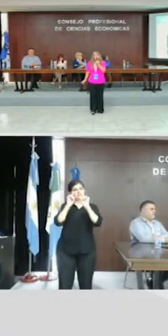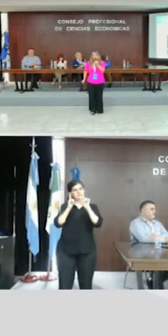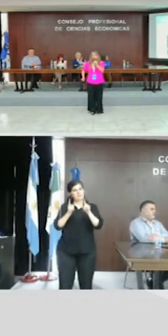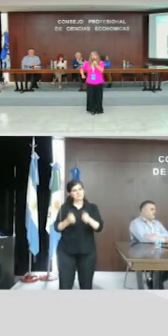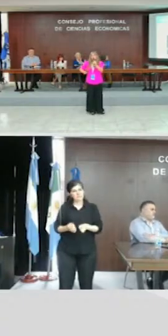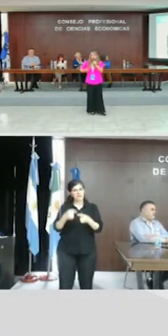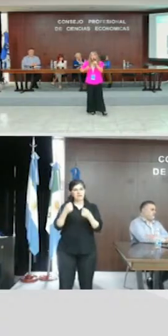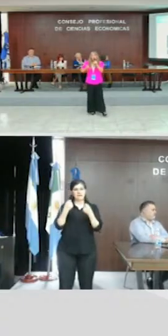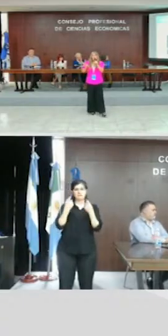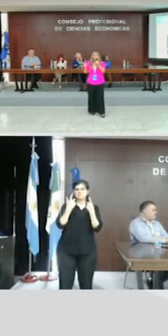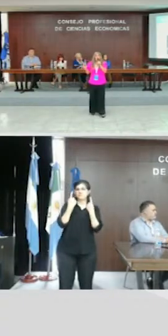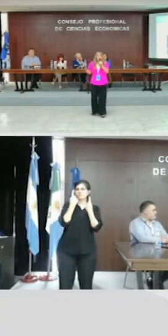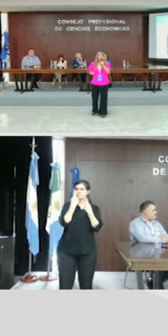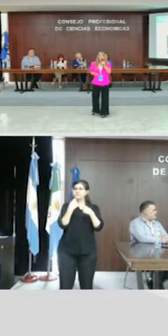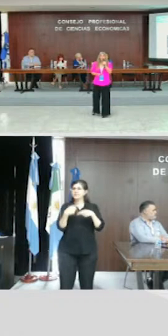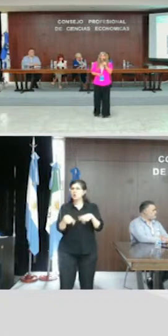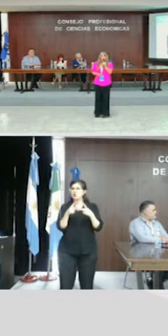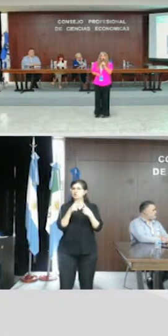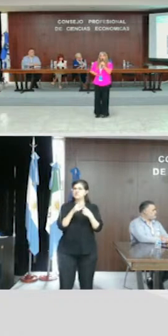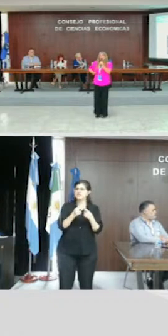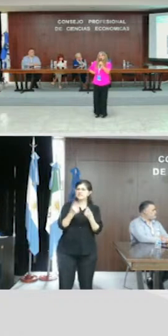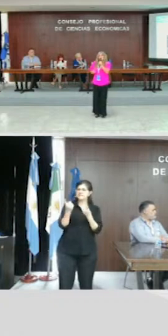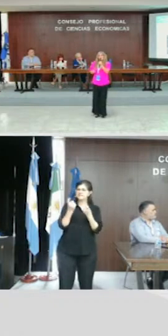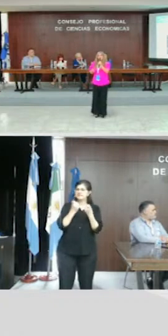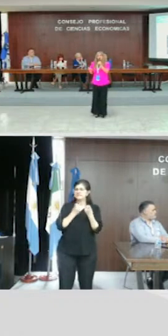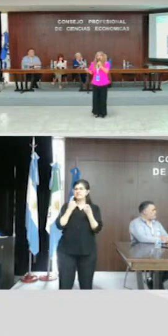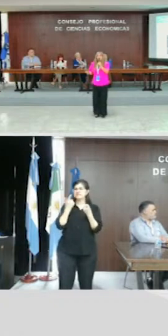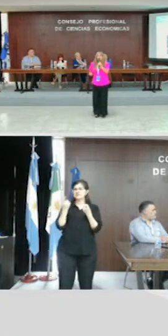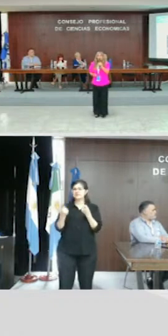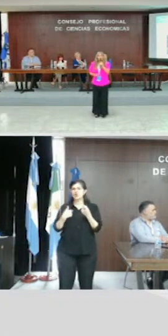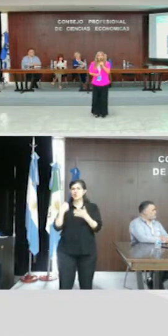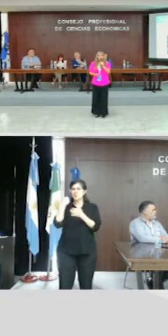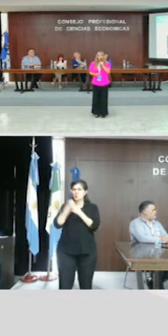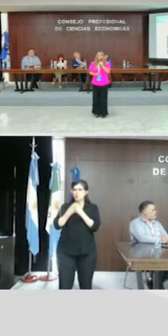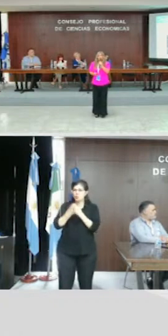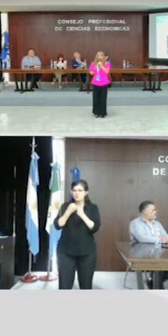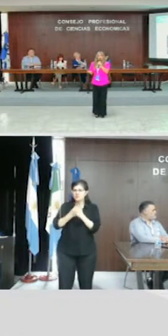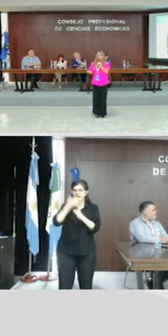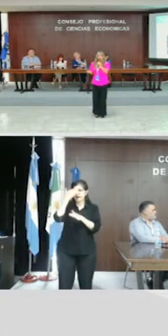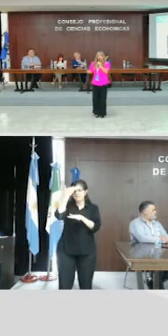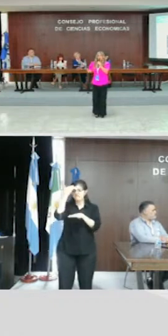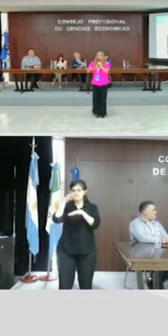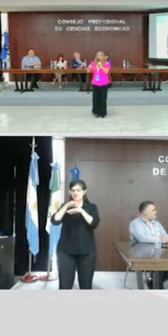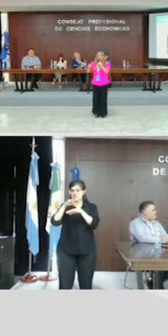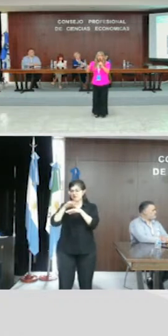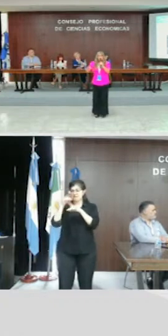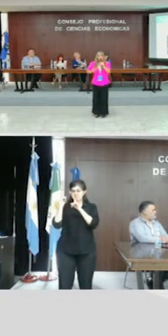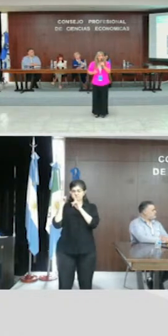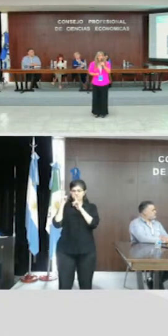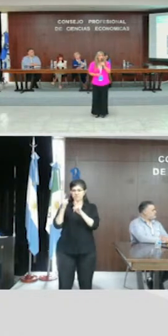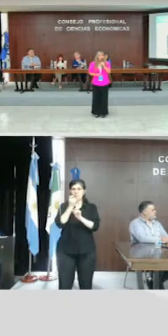enfermedades. Una persona que toda la vida trabajó, de repente